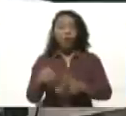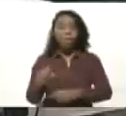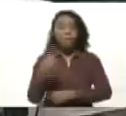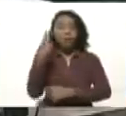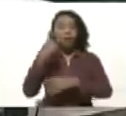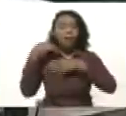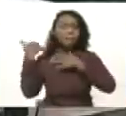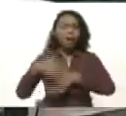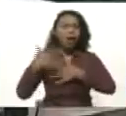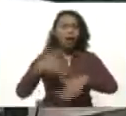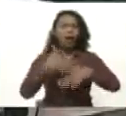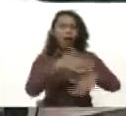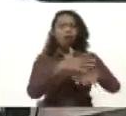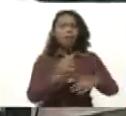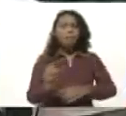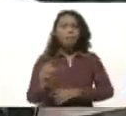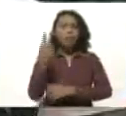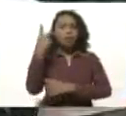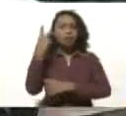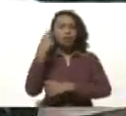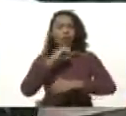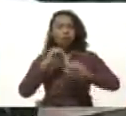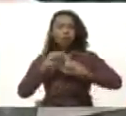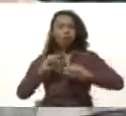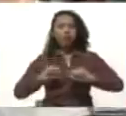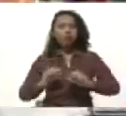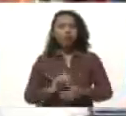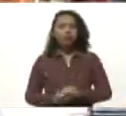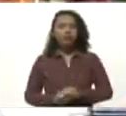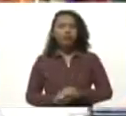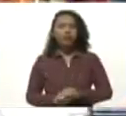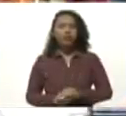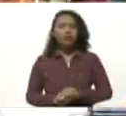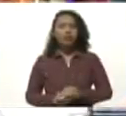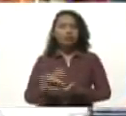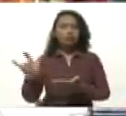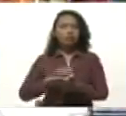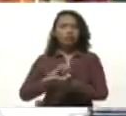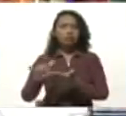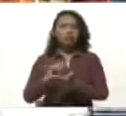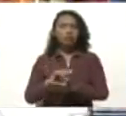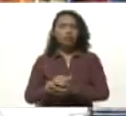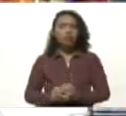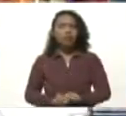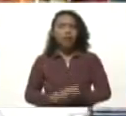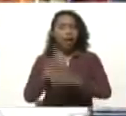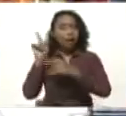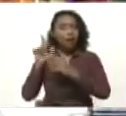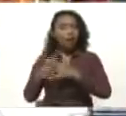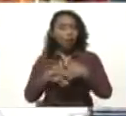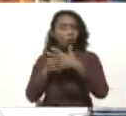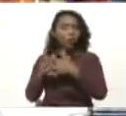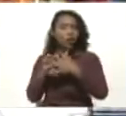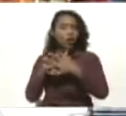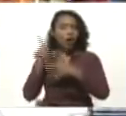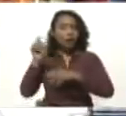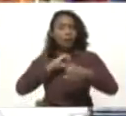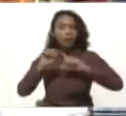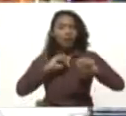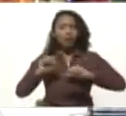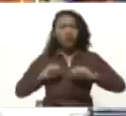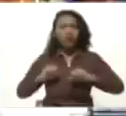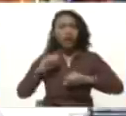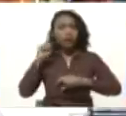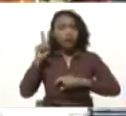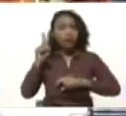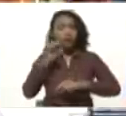marcha, la primera movilización en Nueva York. Allá se movilizaron los movimientos